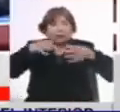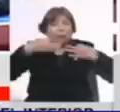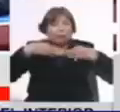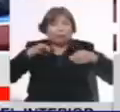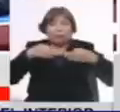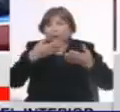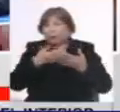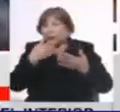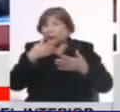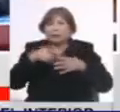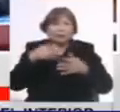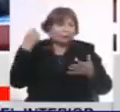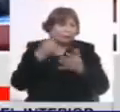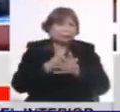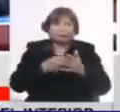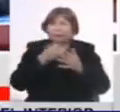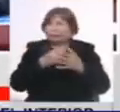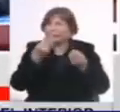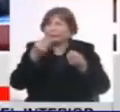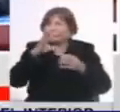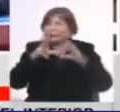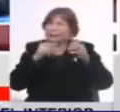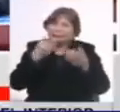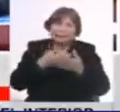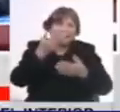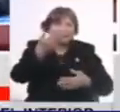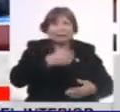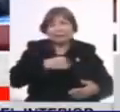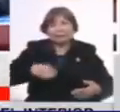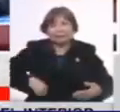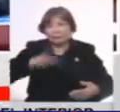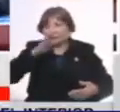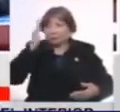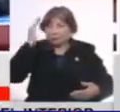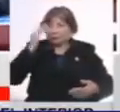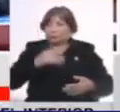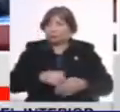está siendo golpeado por la inseguridad ciudadana, señor ministro, para su conocimiento.